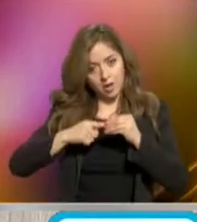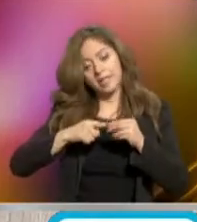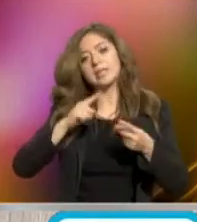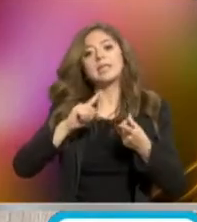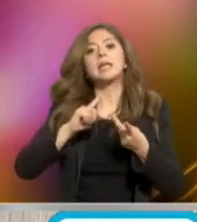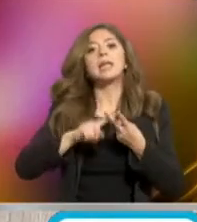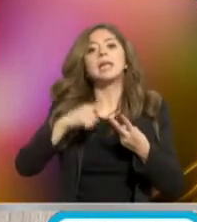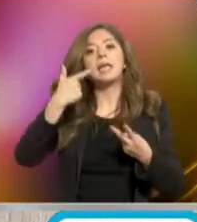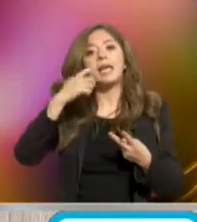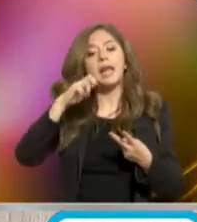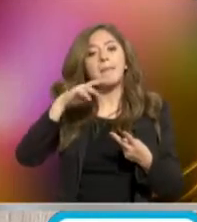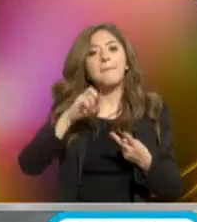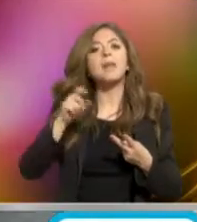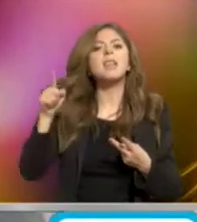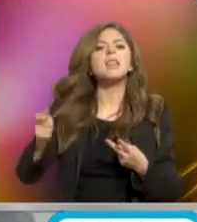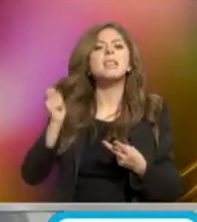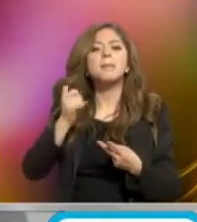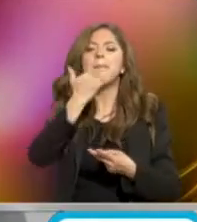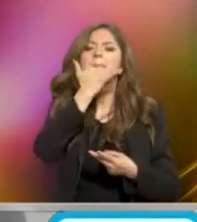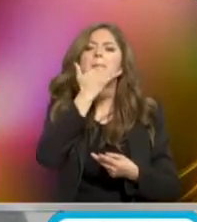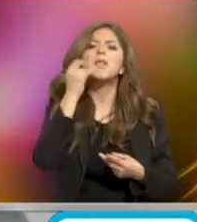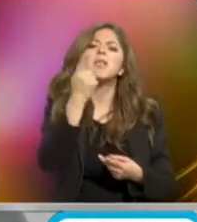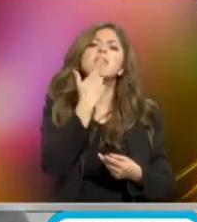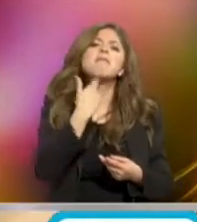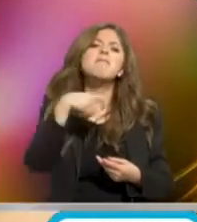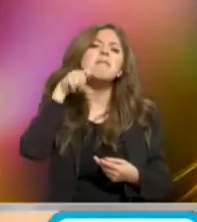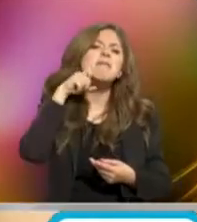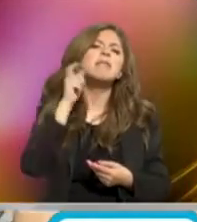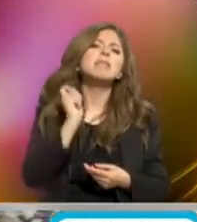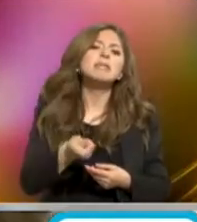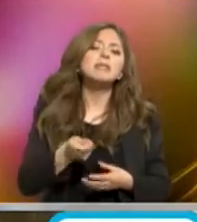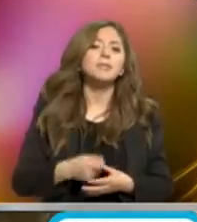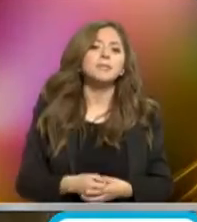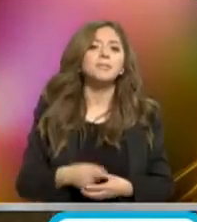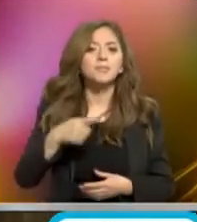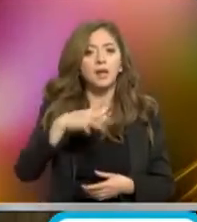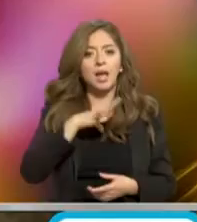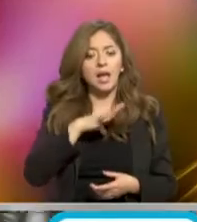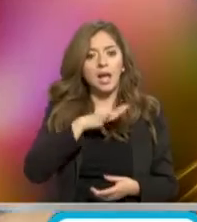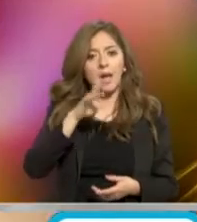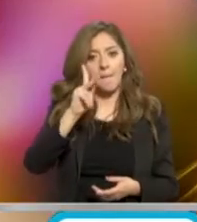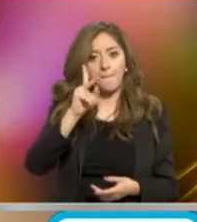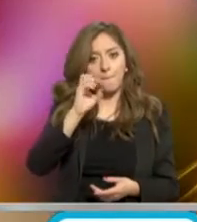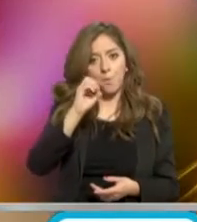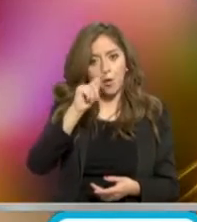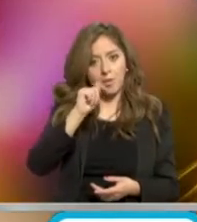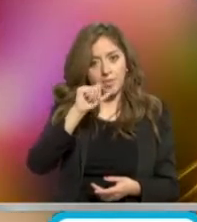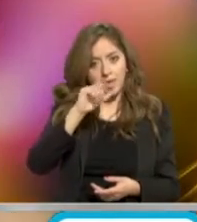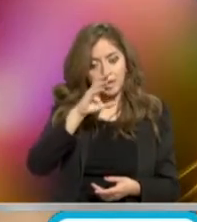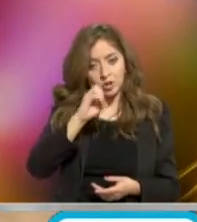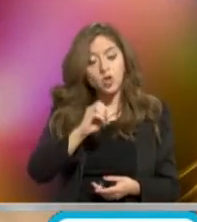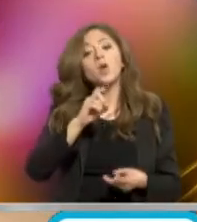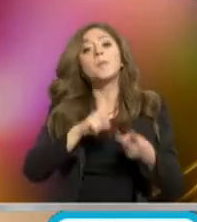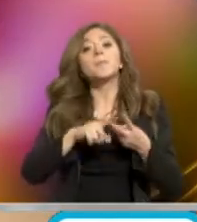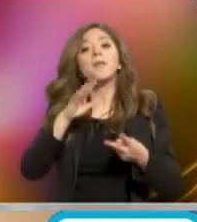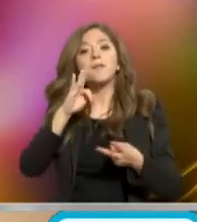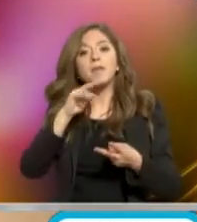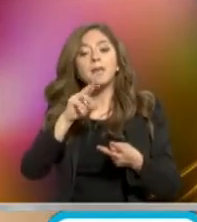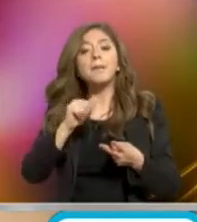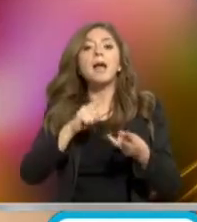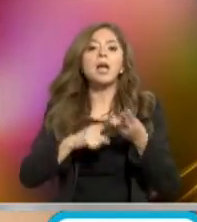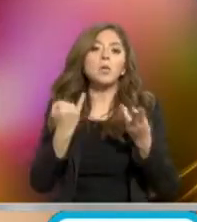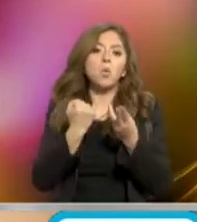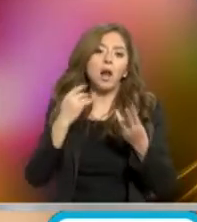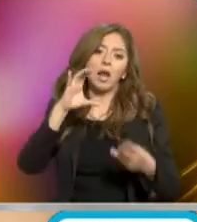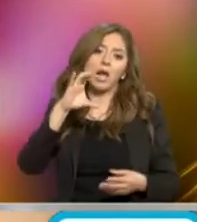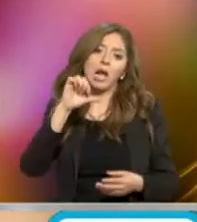explicar. Los jitomates, ¿qué propiedades tienen los jitomates? Los jitomates, bueno, pues Sí. son altos en potasio, Sí. claro, nos aportan fibra, pero sobre todo son muy bajos en